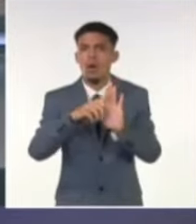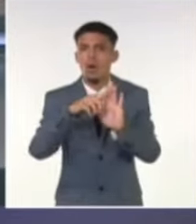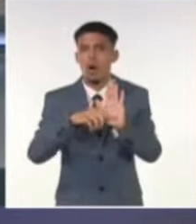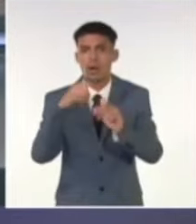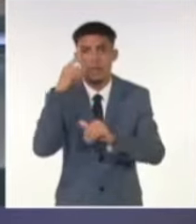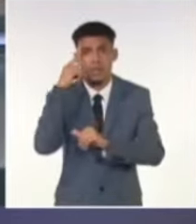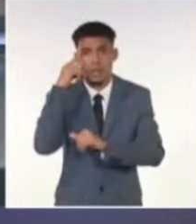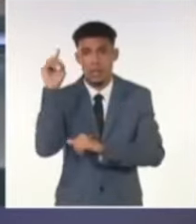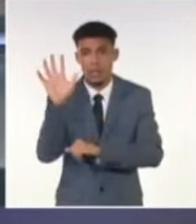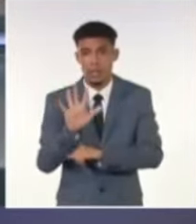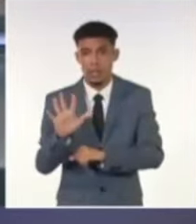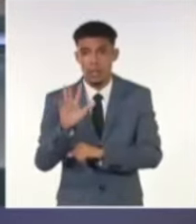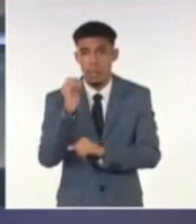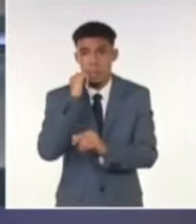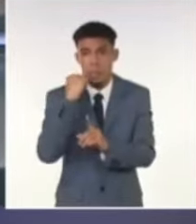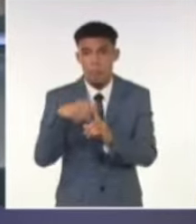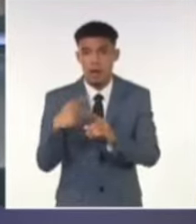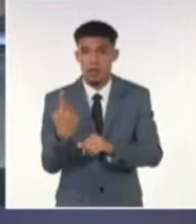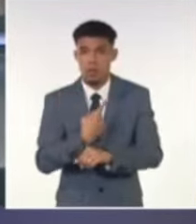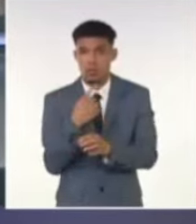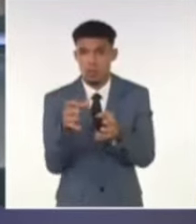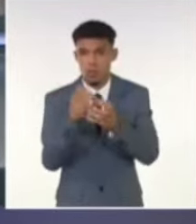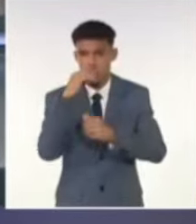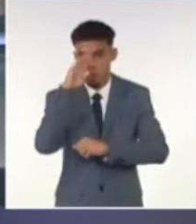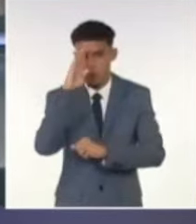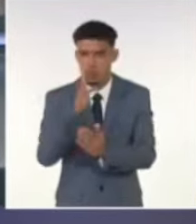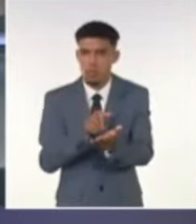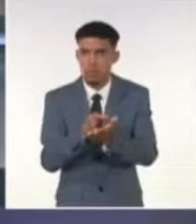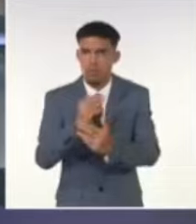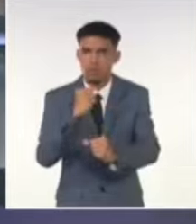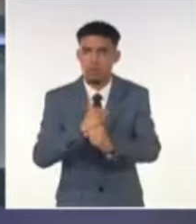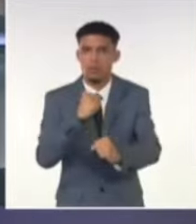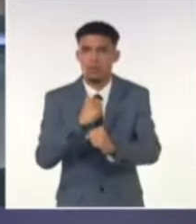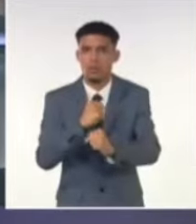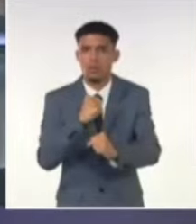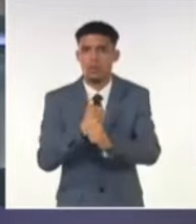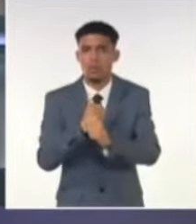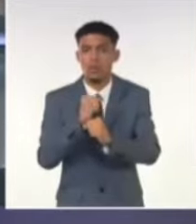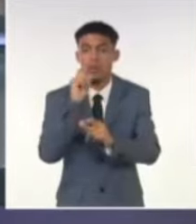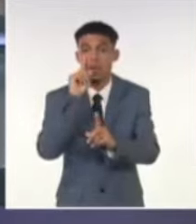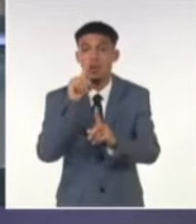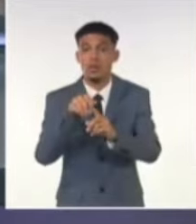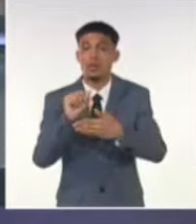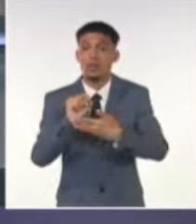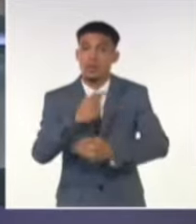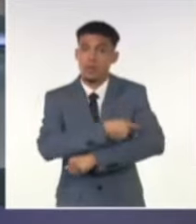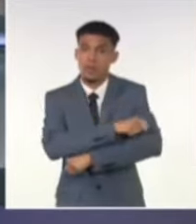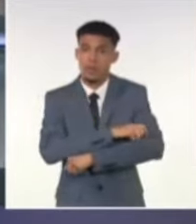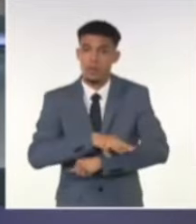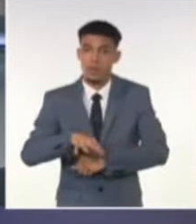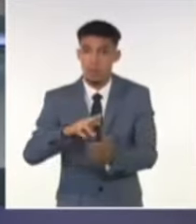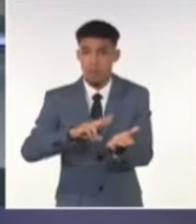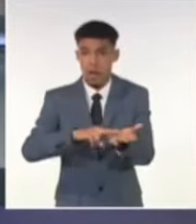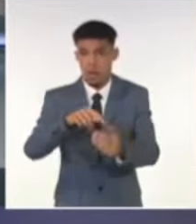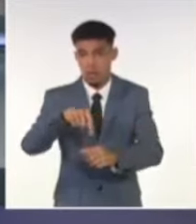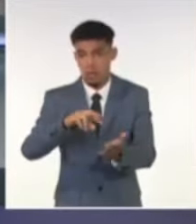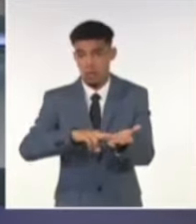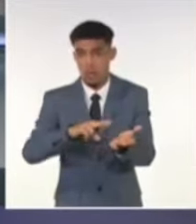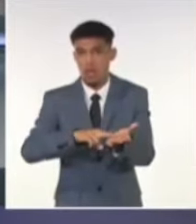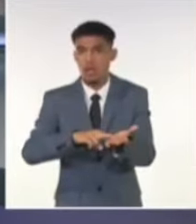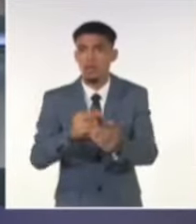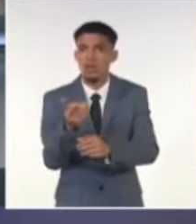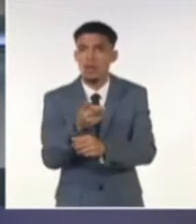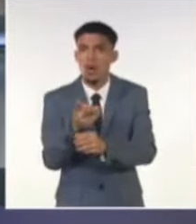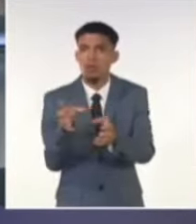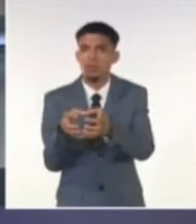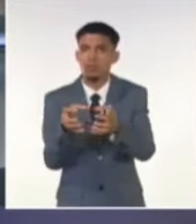Nacional de Bufetes Colectivos estrechan lazos de trabajo en bien de los servicios públicos. Este martes, ambas organizaciones sostuvieron encuentros